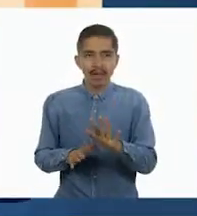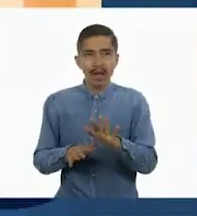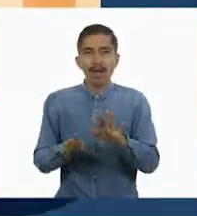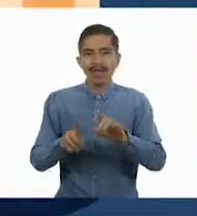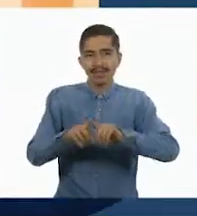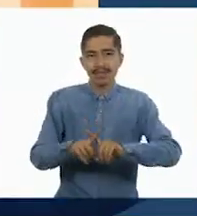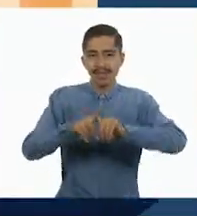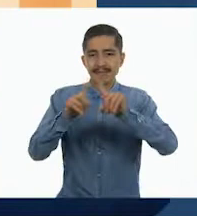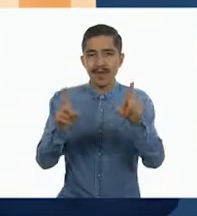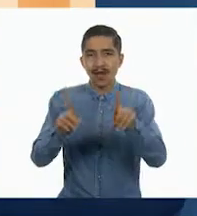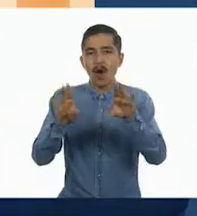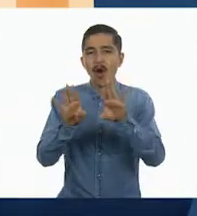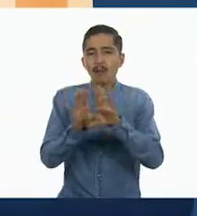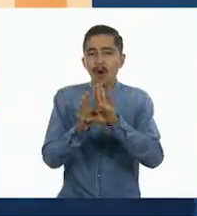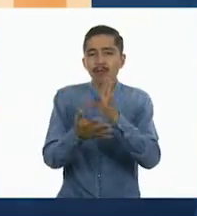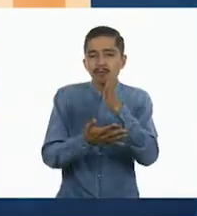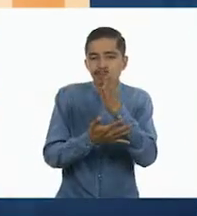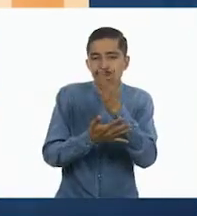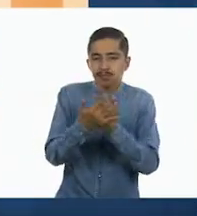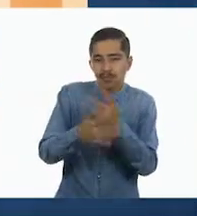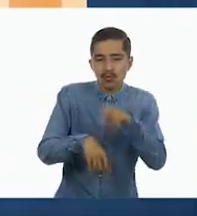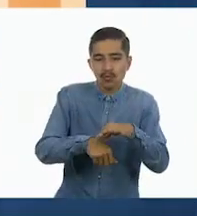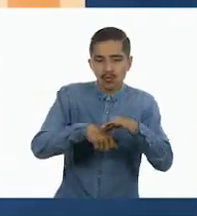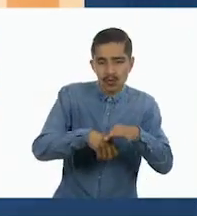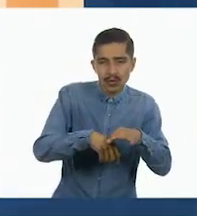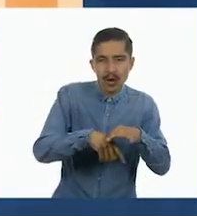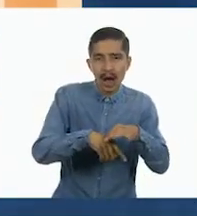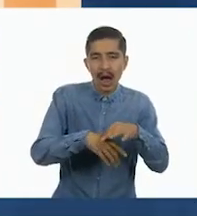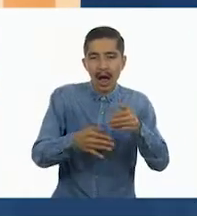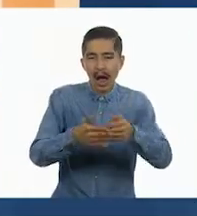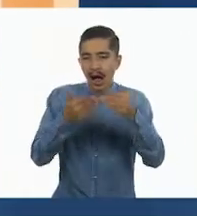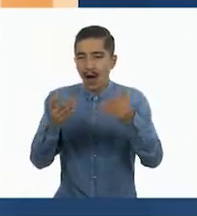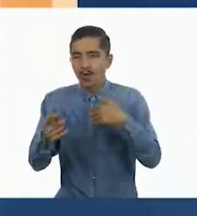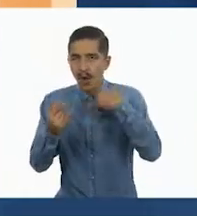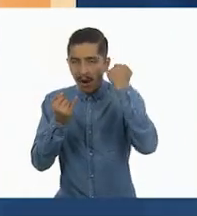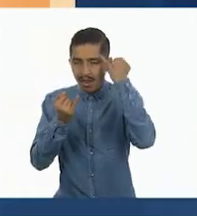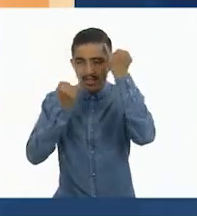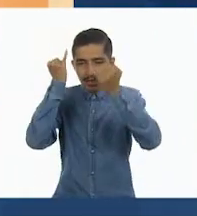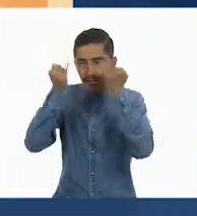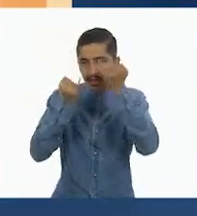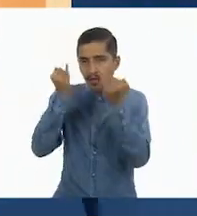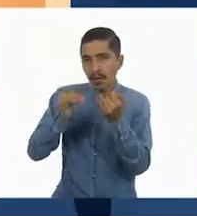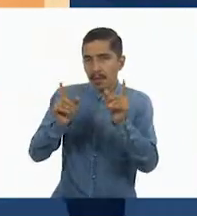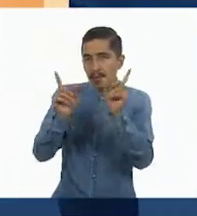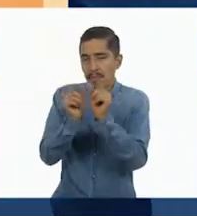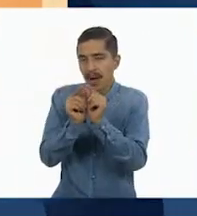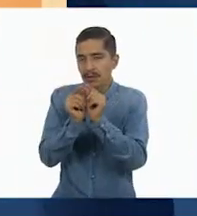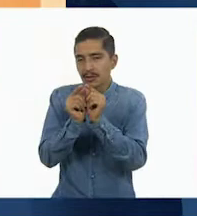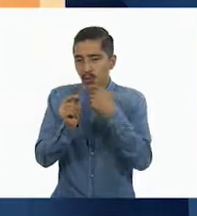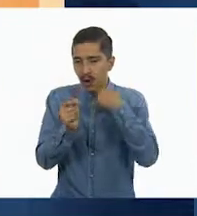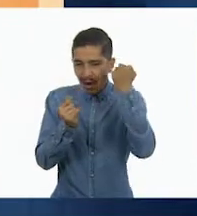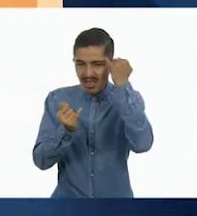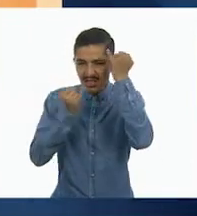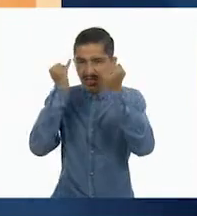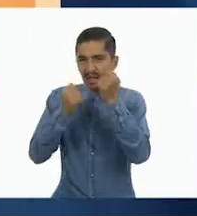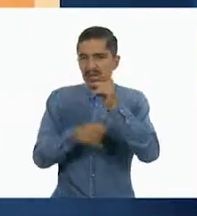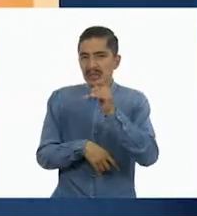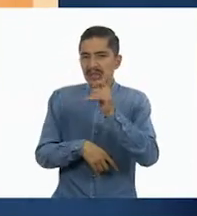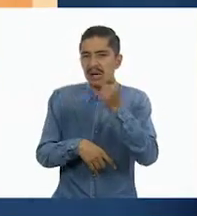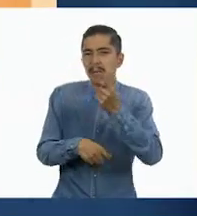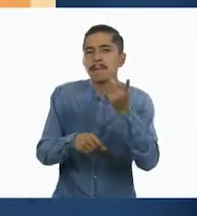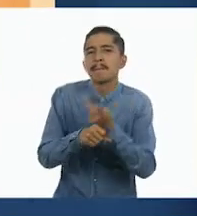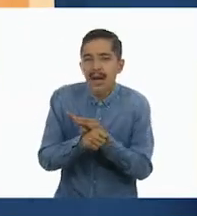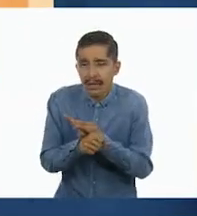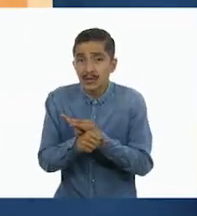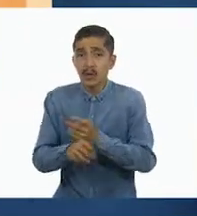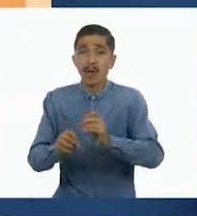porque pudimos contar un aspecto de la realidad a tener un dato hipotético porque nos imaginamos lo que hubiera podido pasar o